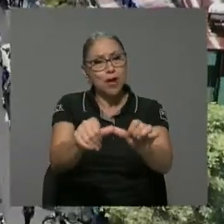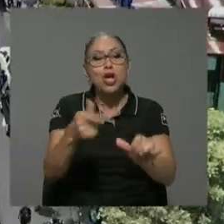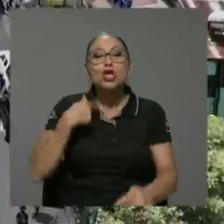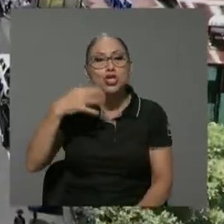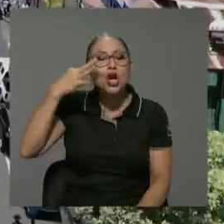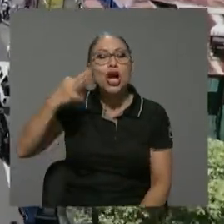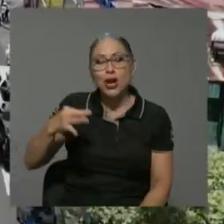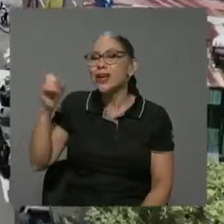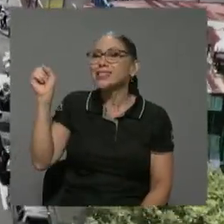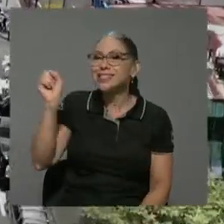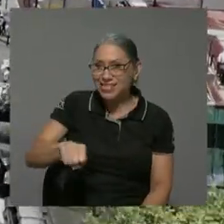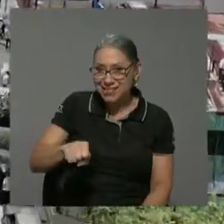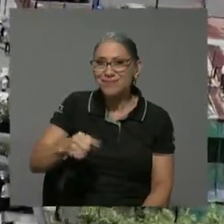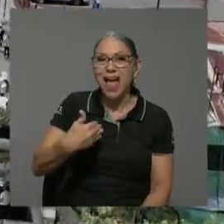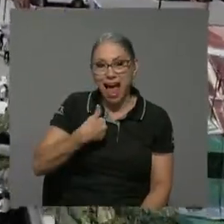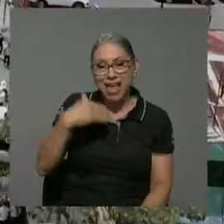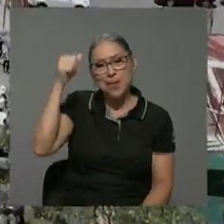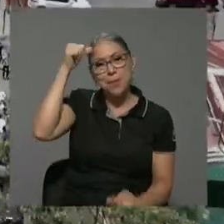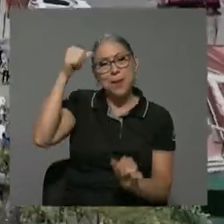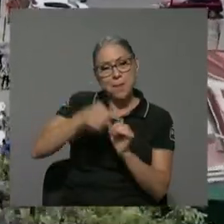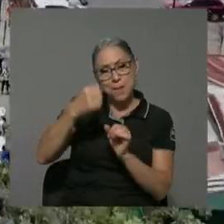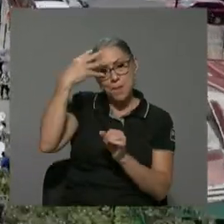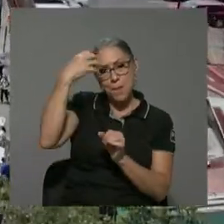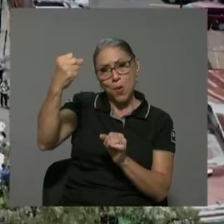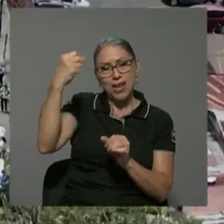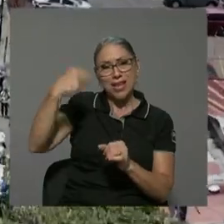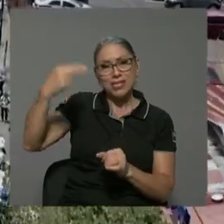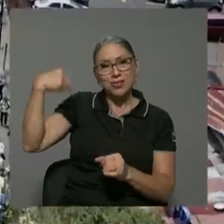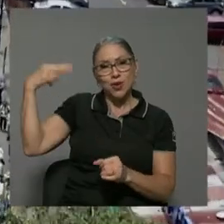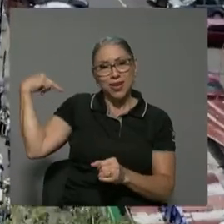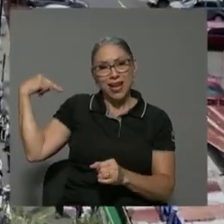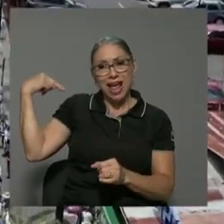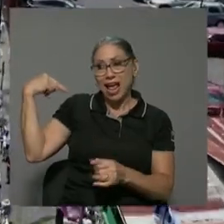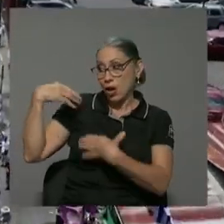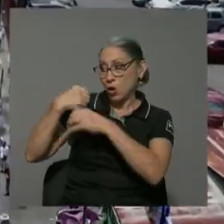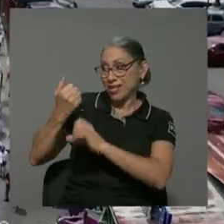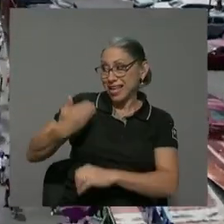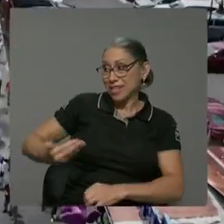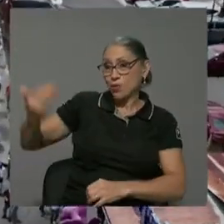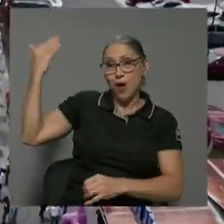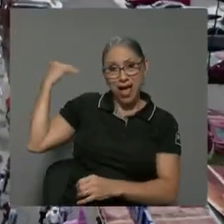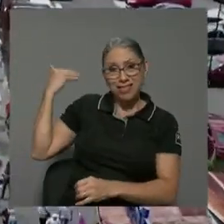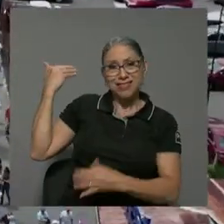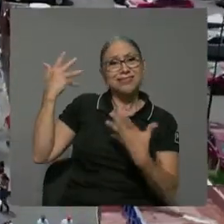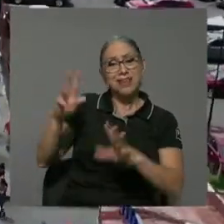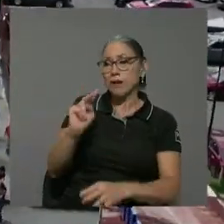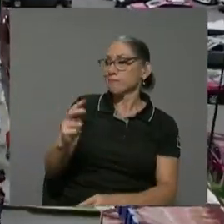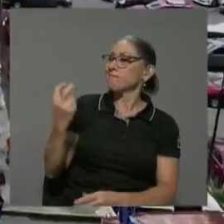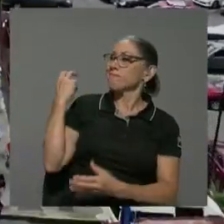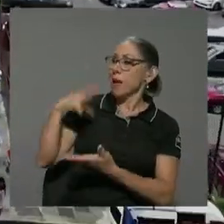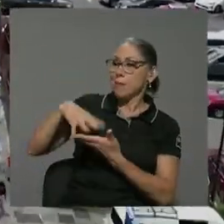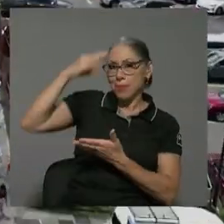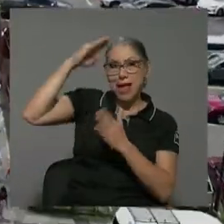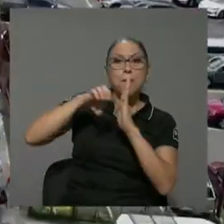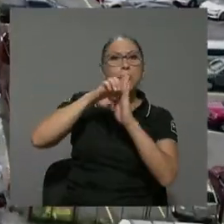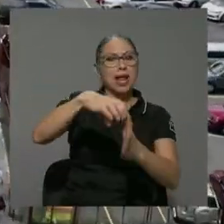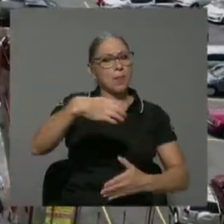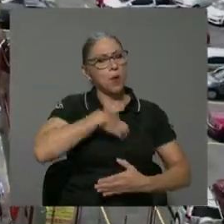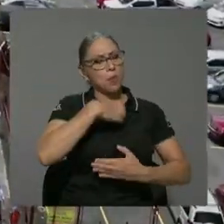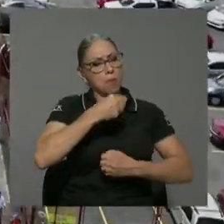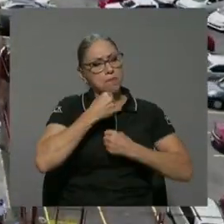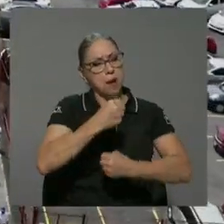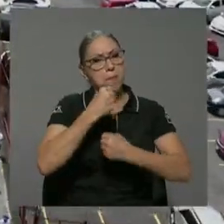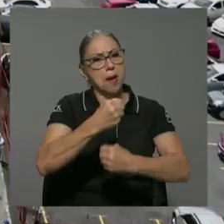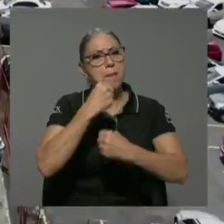que sí hay memoria histórica, uh-huh. sí hemos aprendido de lo que se ha hecho anteriormente, uh-huh. con, por ejemplo, el Combo Elise, con lo uh-huh. que se